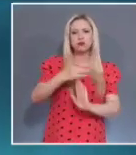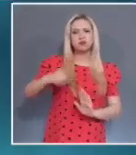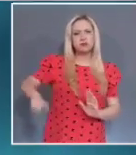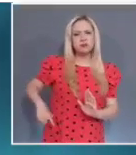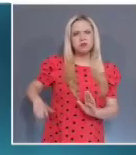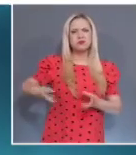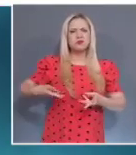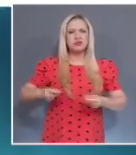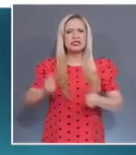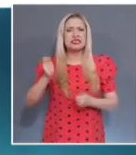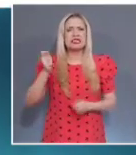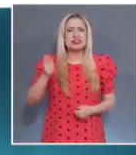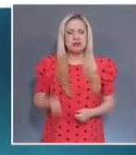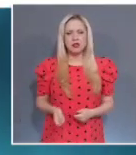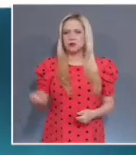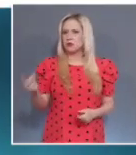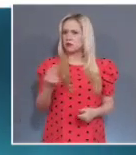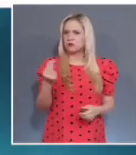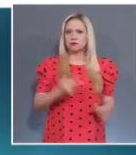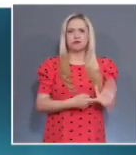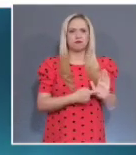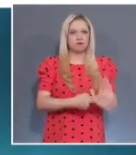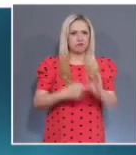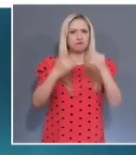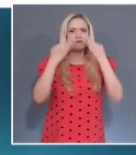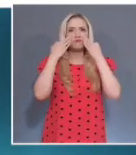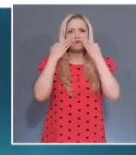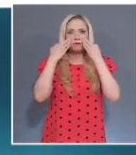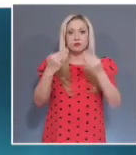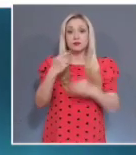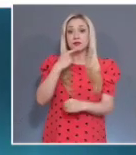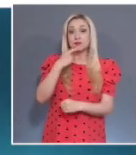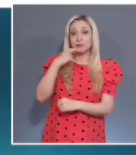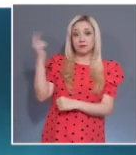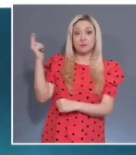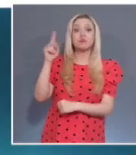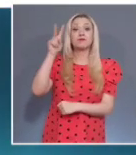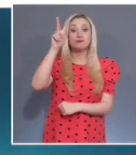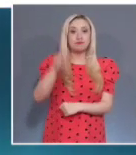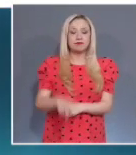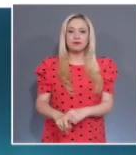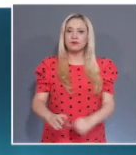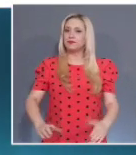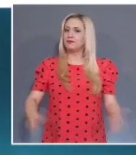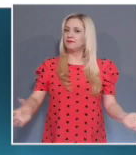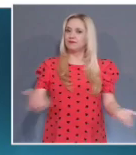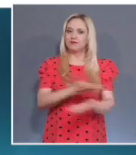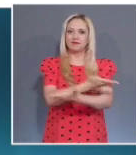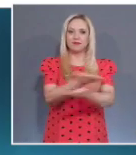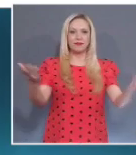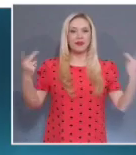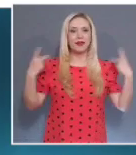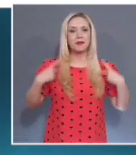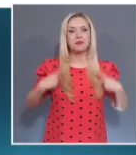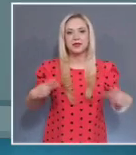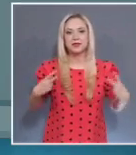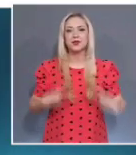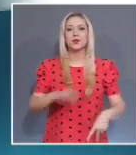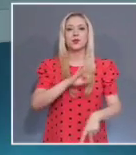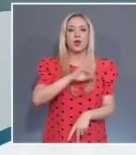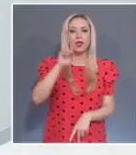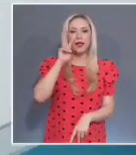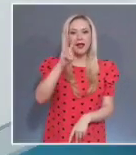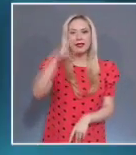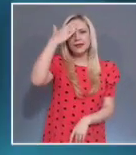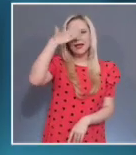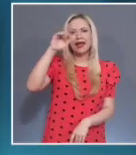federal. La resolución, aseguró el INAI, deja a salvo el derecho de la sociedad a conocer y acceder a toda la información relacionada